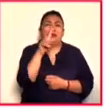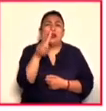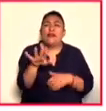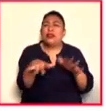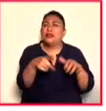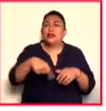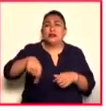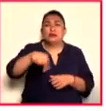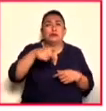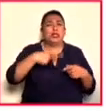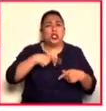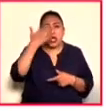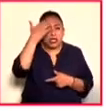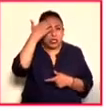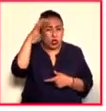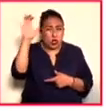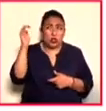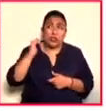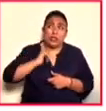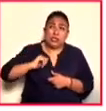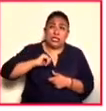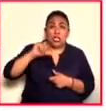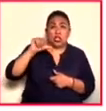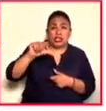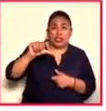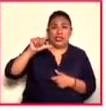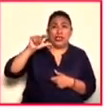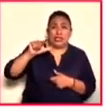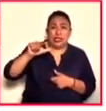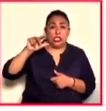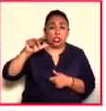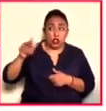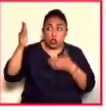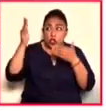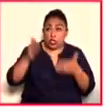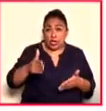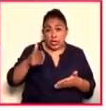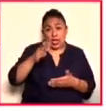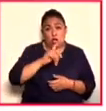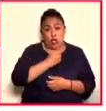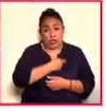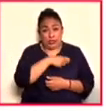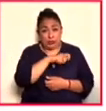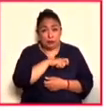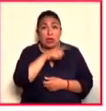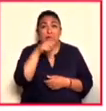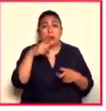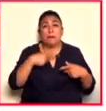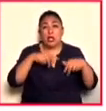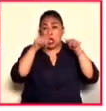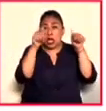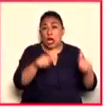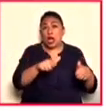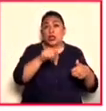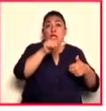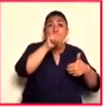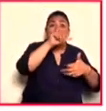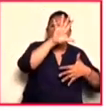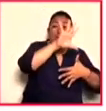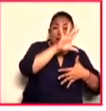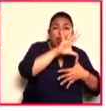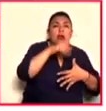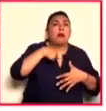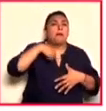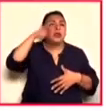Y es que durante los siglos XVI, XVII y XVIII llegaron a España más objetos artísticos americanos que italianos o flamencos, que siempre hemos